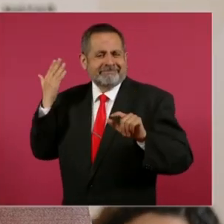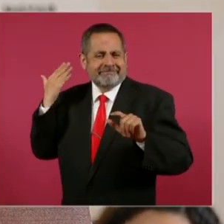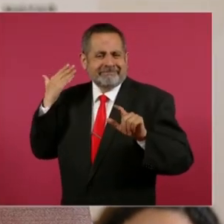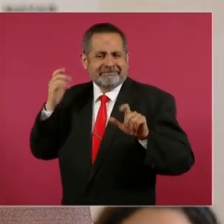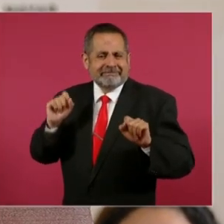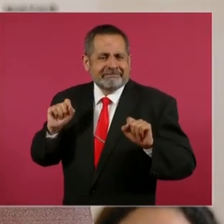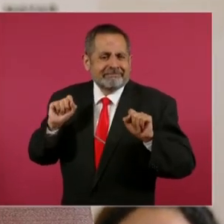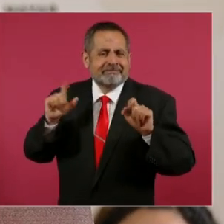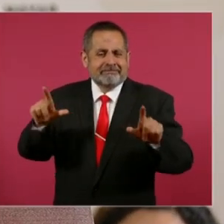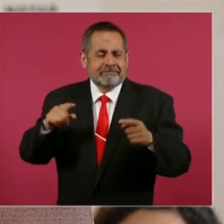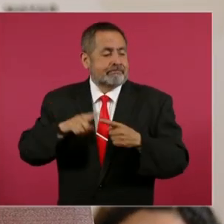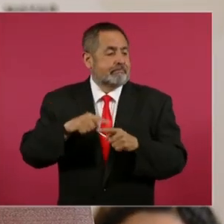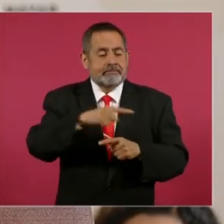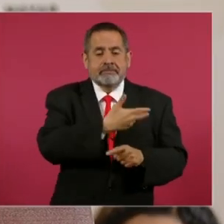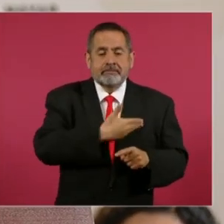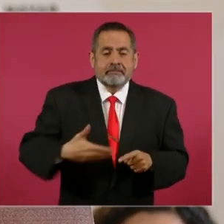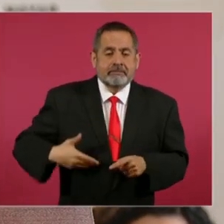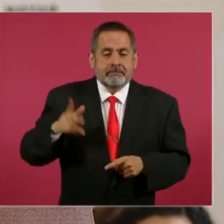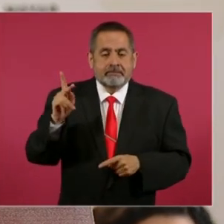del presidente del PAN